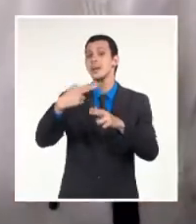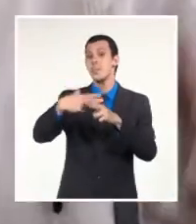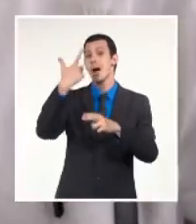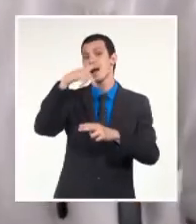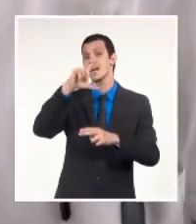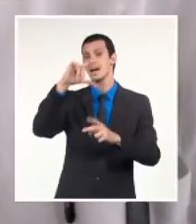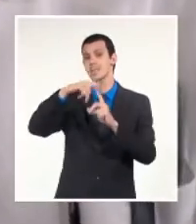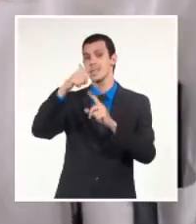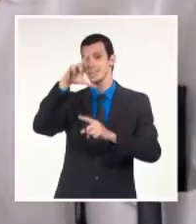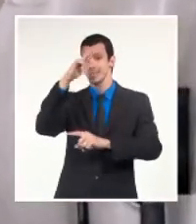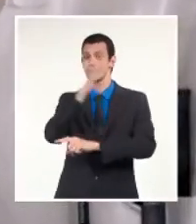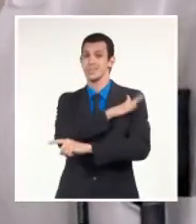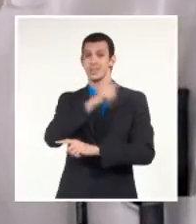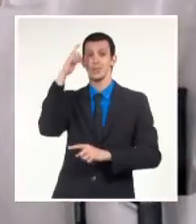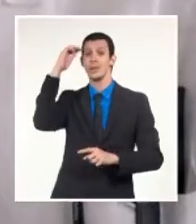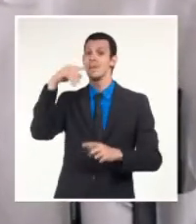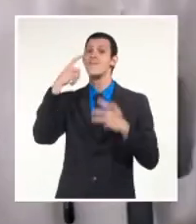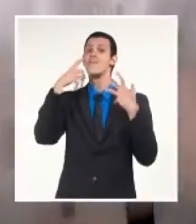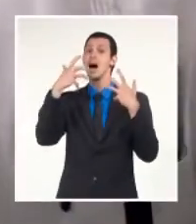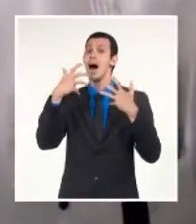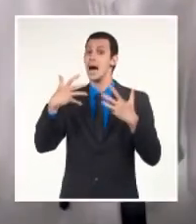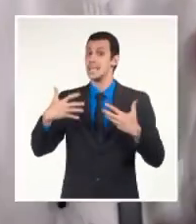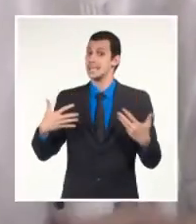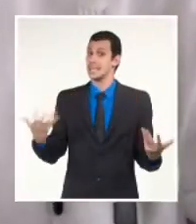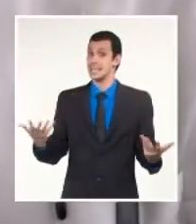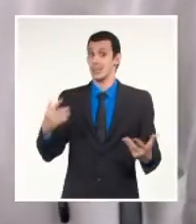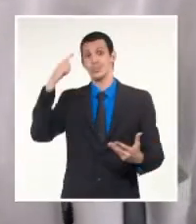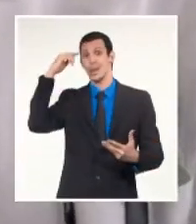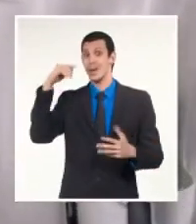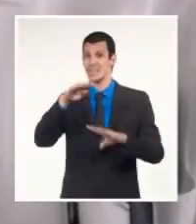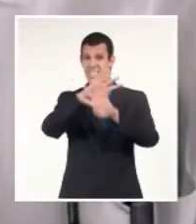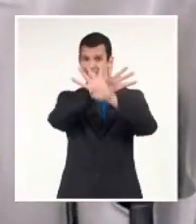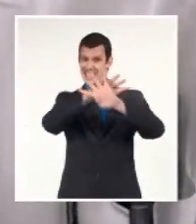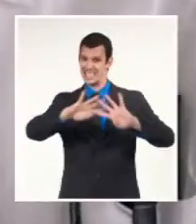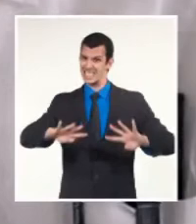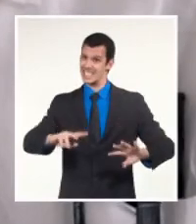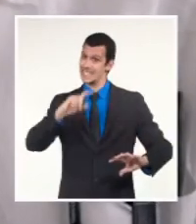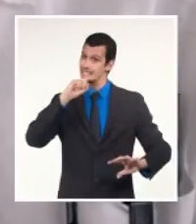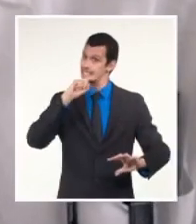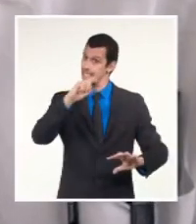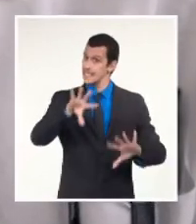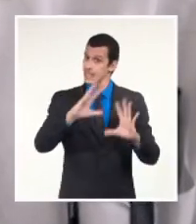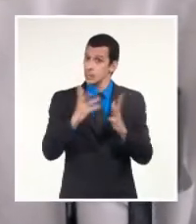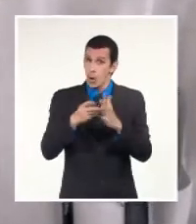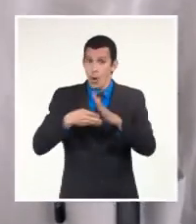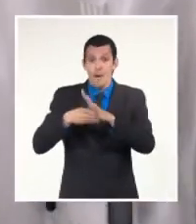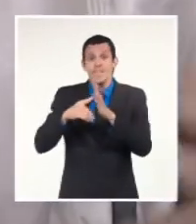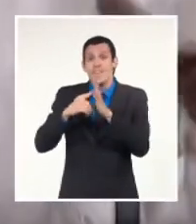una cárcel dura y peligrosa y, ¿ves?